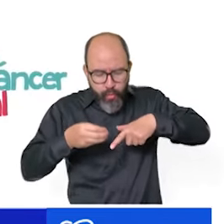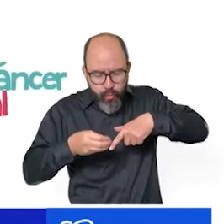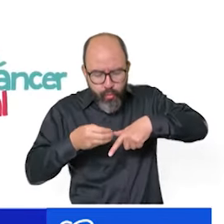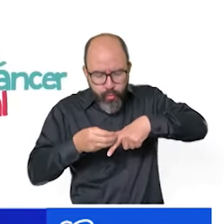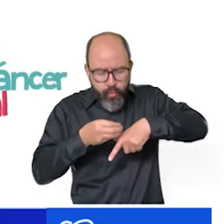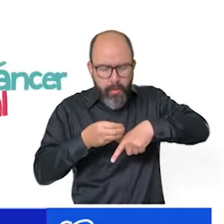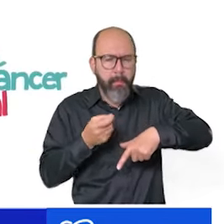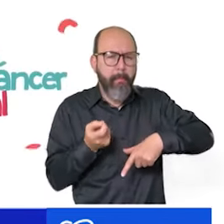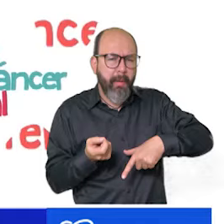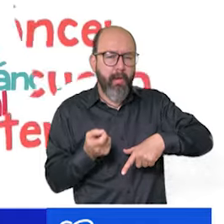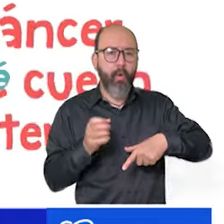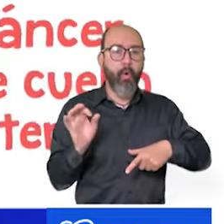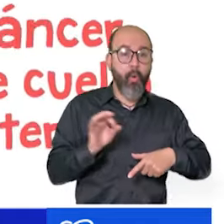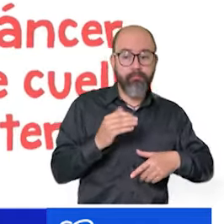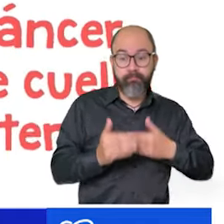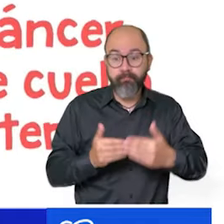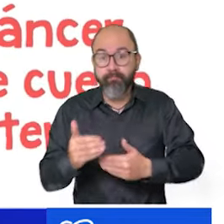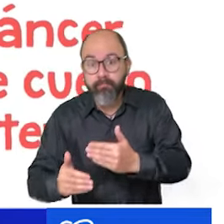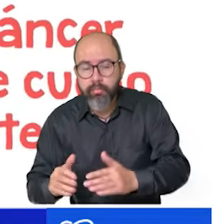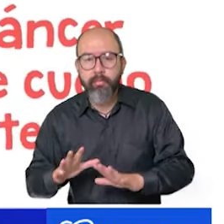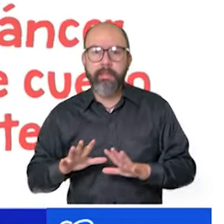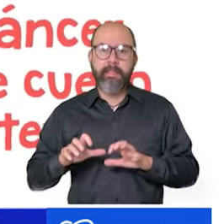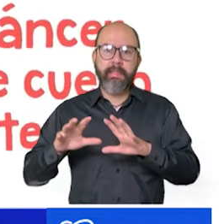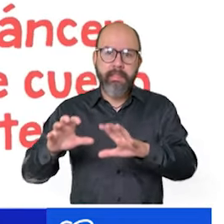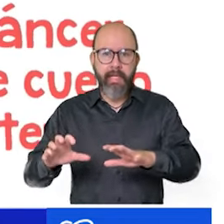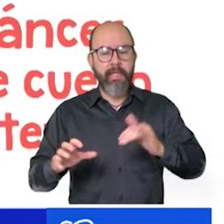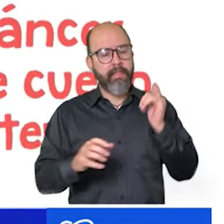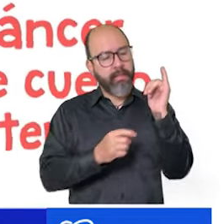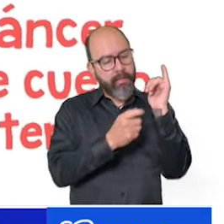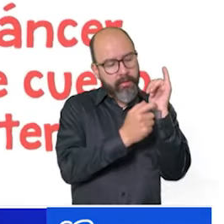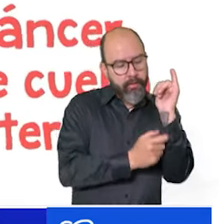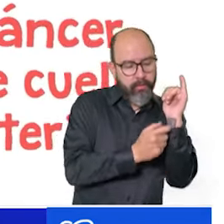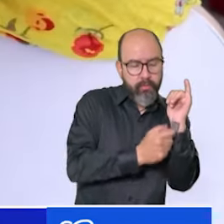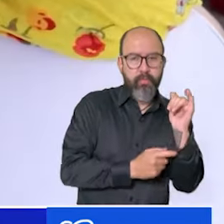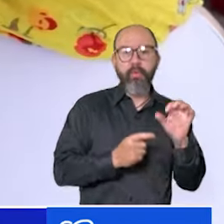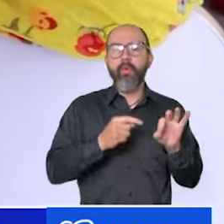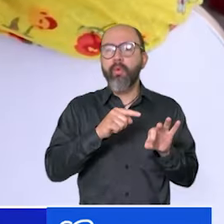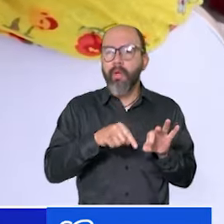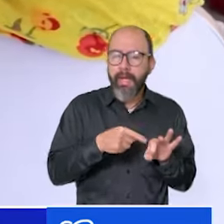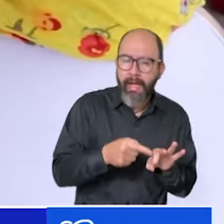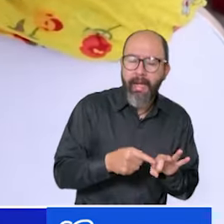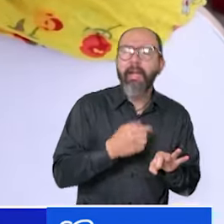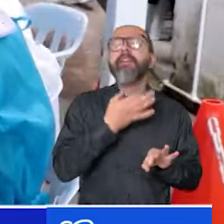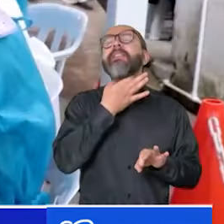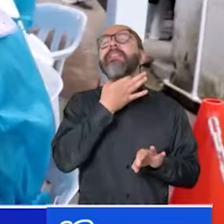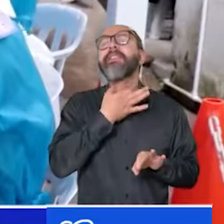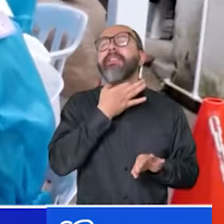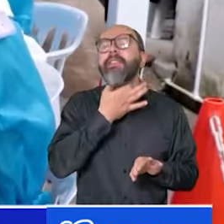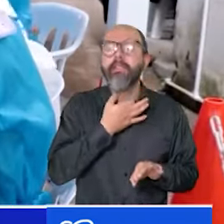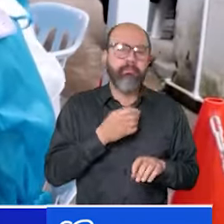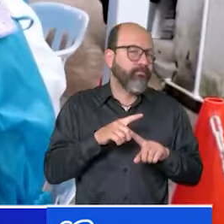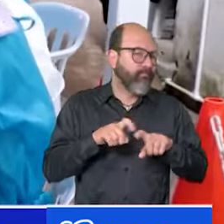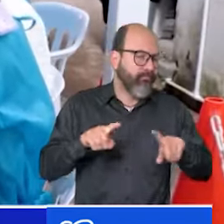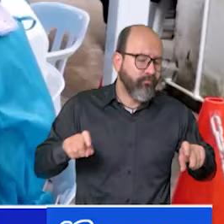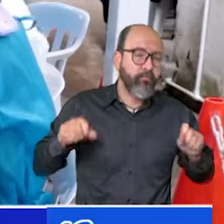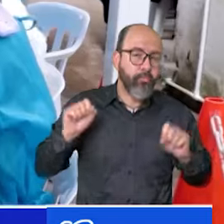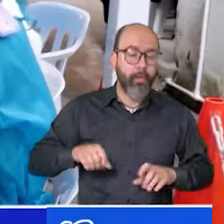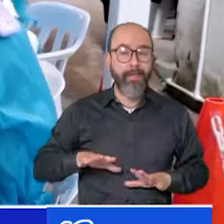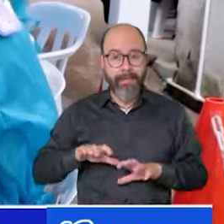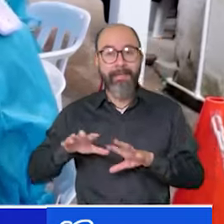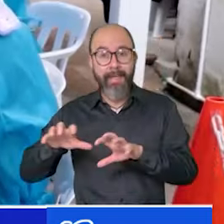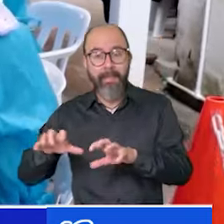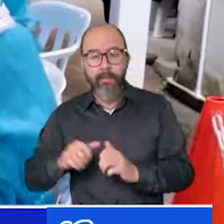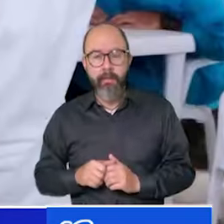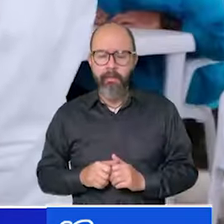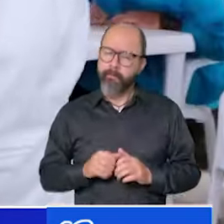ciertos tipos de cáncer como el cáncer de cuello uterino ano garganta entre otros es importante tener en cuenta que la mayoría de las infecciones